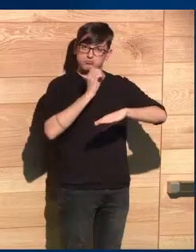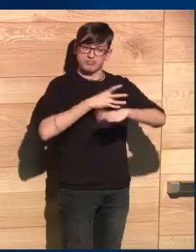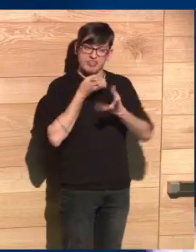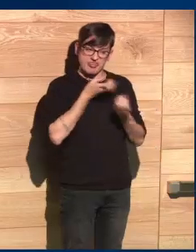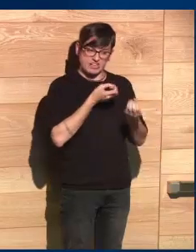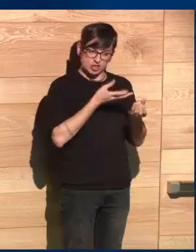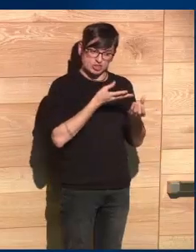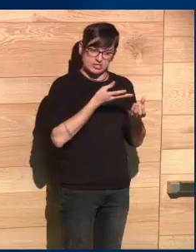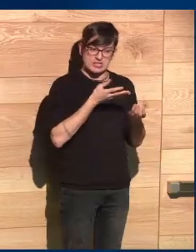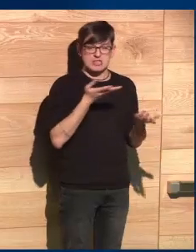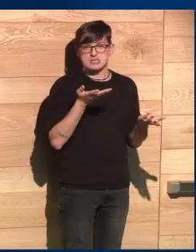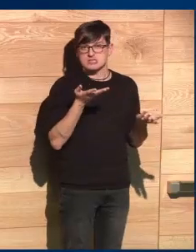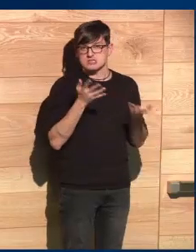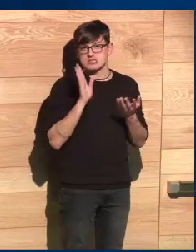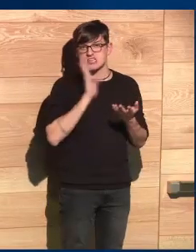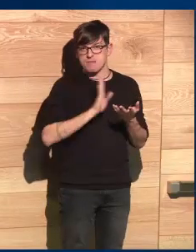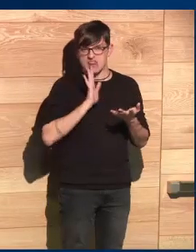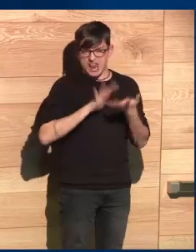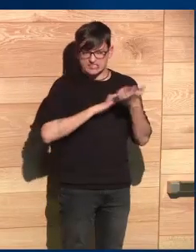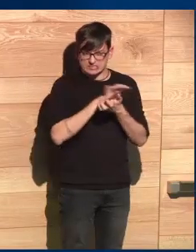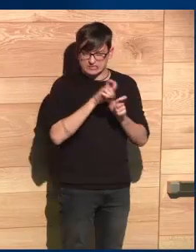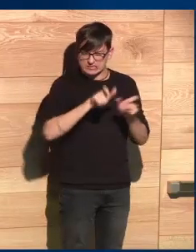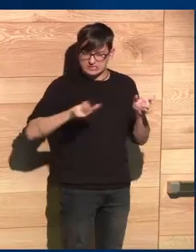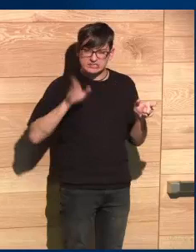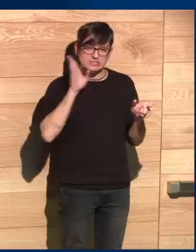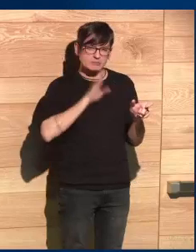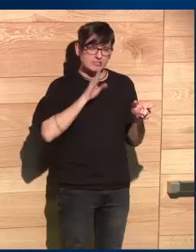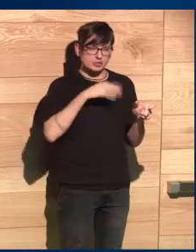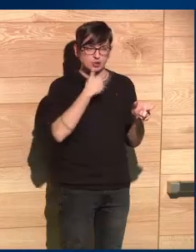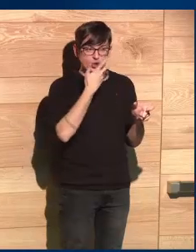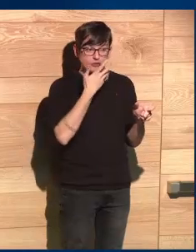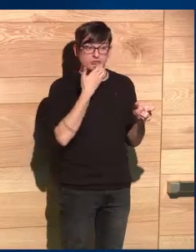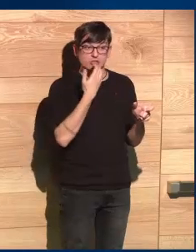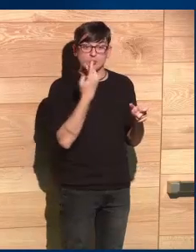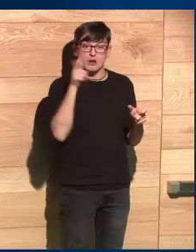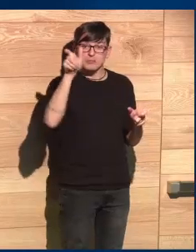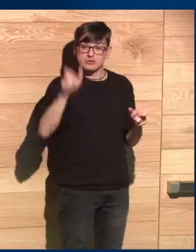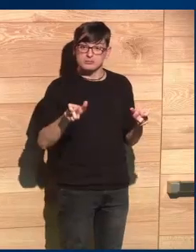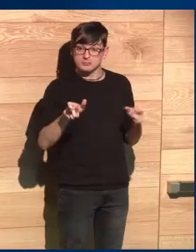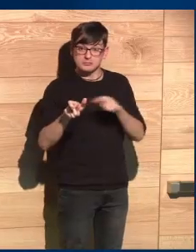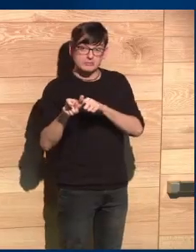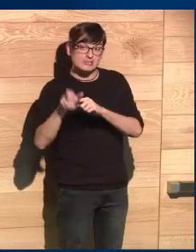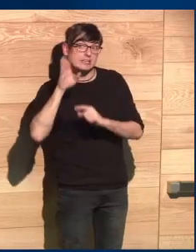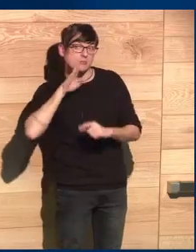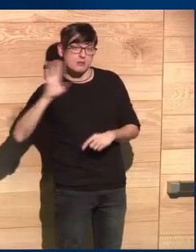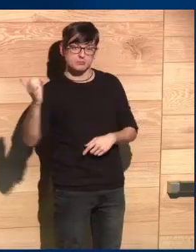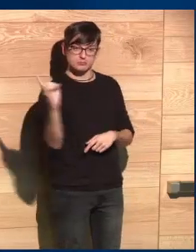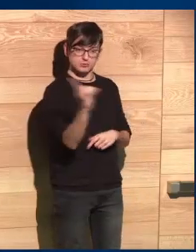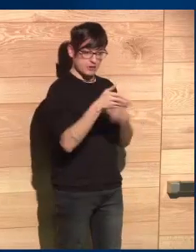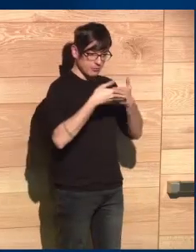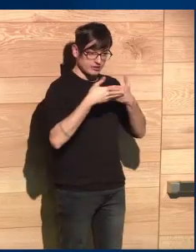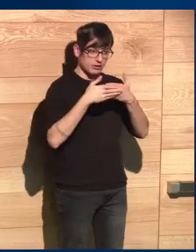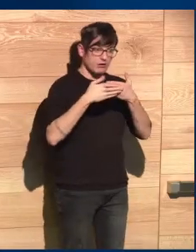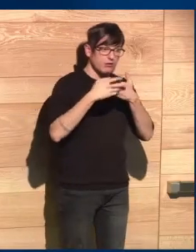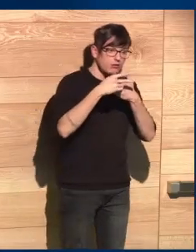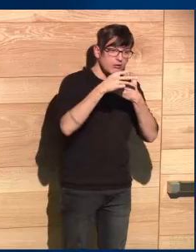criminales conocidos en la zona y entonces si uno de ellos pasa por delante de tu puerta, a ti te llega una alarma, ¿no? ¿Quién no quiere eso? Súper